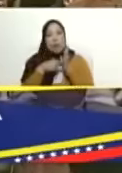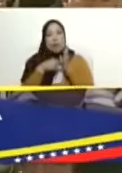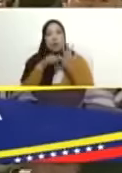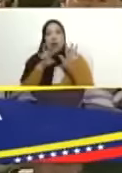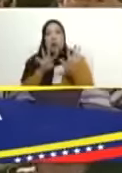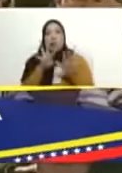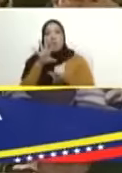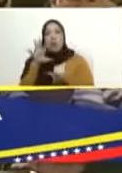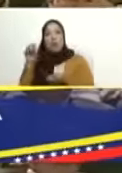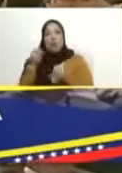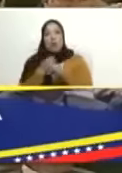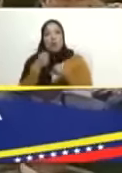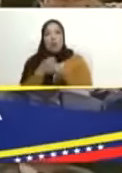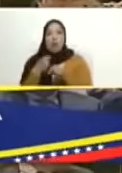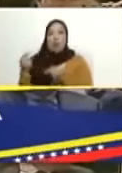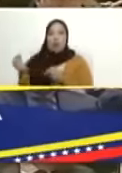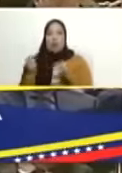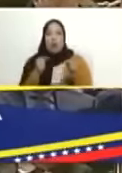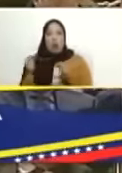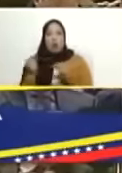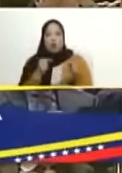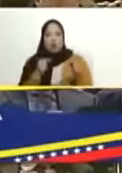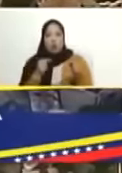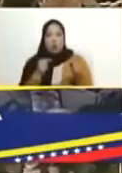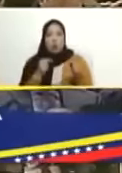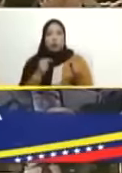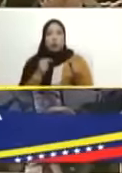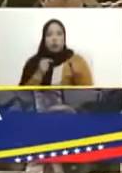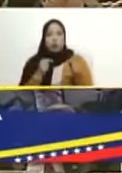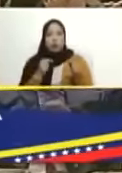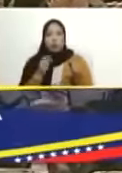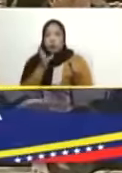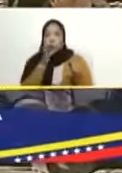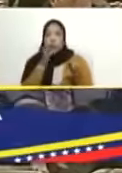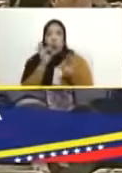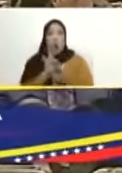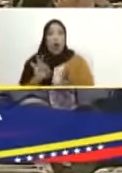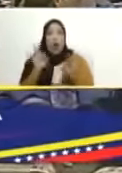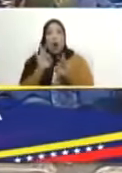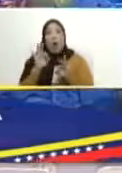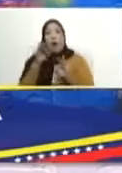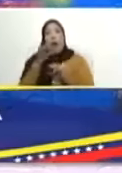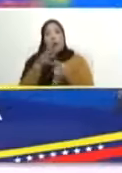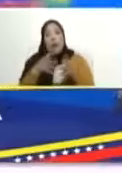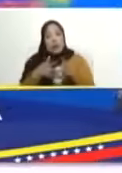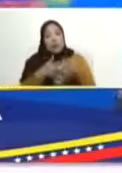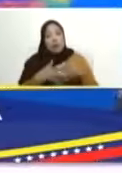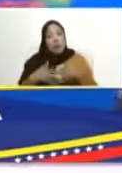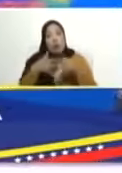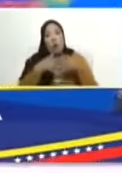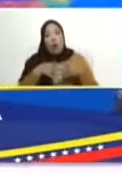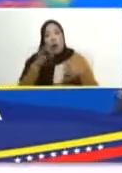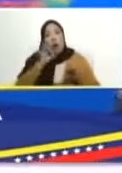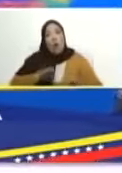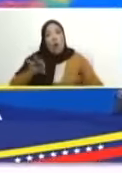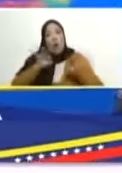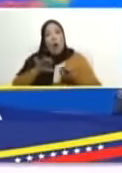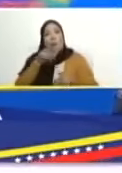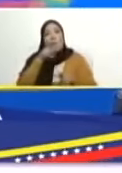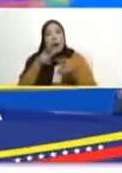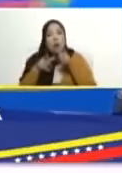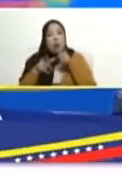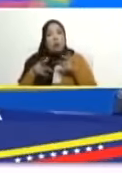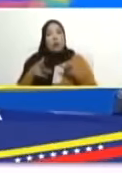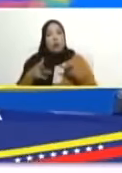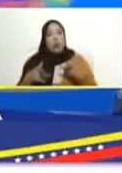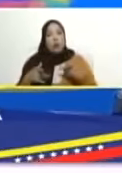británicos le dicen: eso no se puede discutir aquí, eso no vale, porque el secretario de Estado de Estados Unidos dijo que eso no valía, pregúntenle.